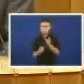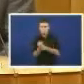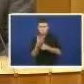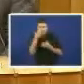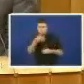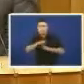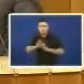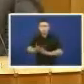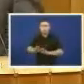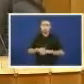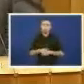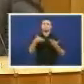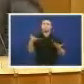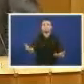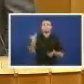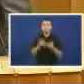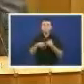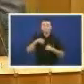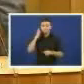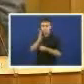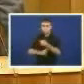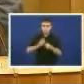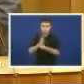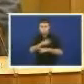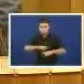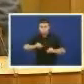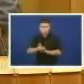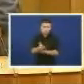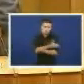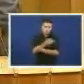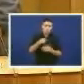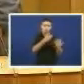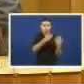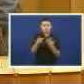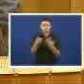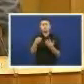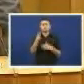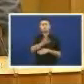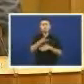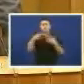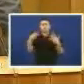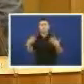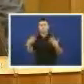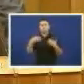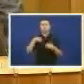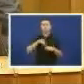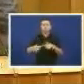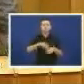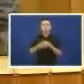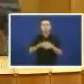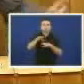de modo que ao final da presente legislatura se terán realizado 858 actuacións que sumarán 100.000